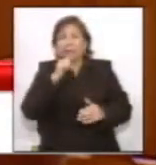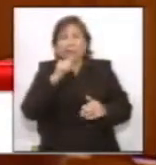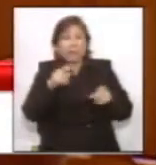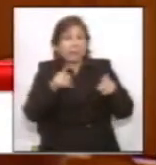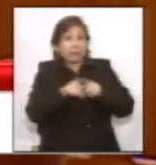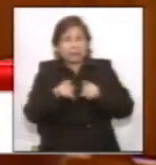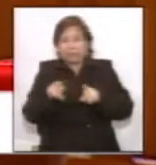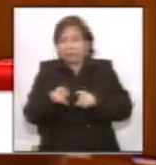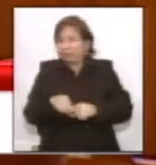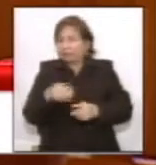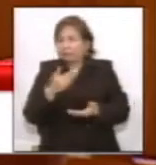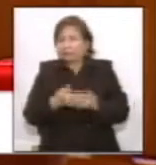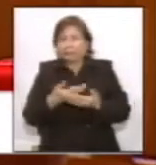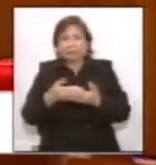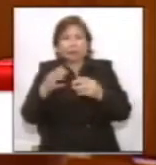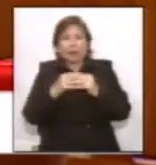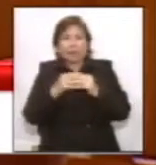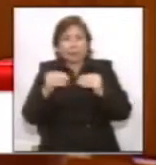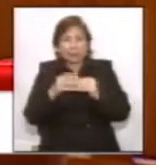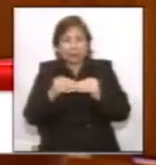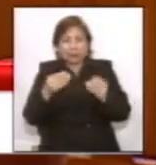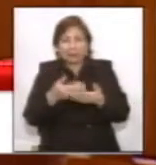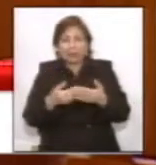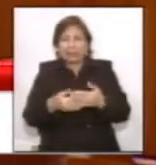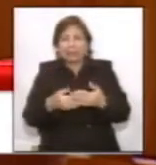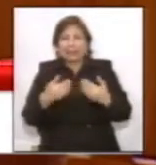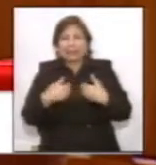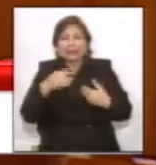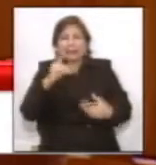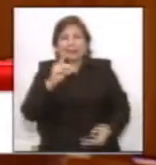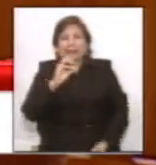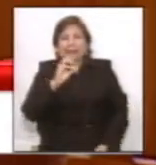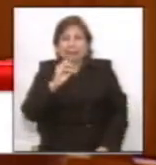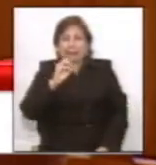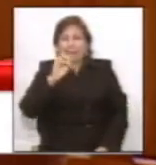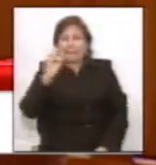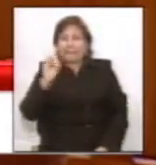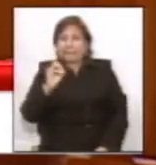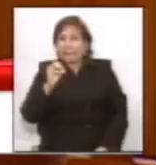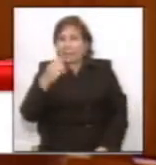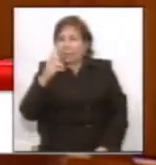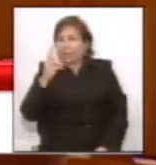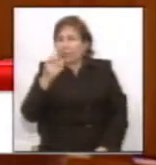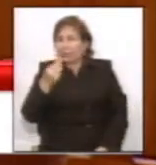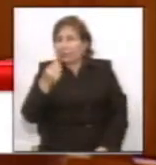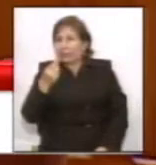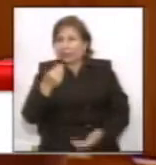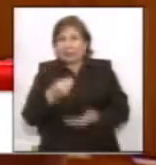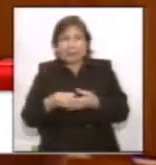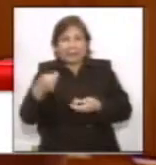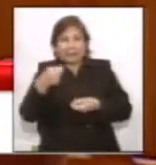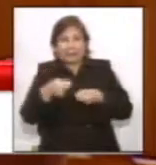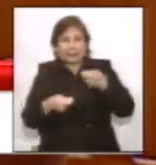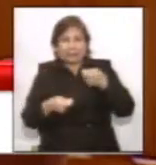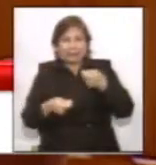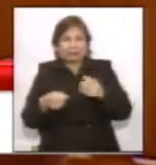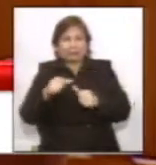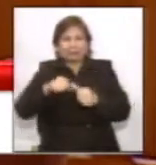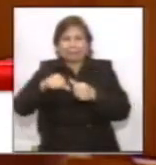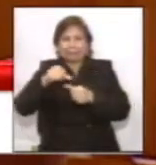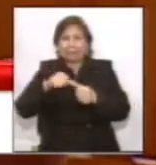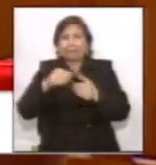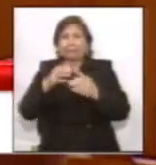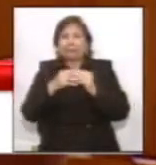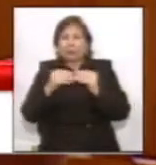Asimismo, entidades como Produce han destinado cerca de 100 millones de soles para el financiamiento de proyectos de inversión vinculados a